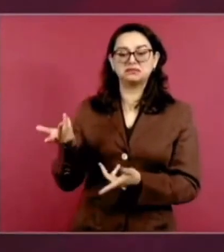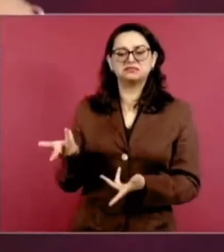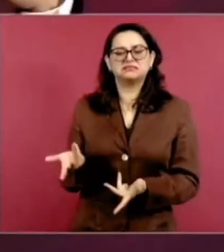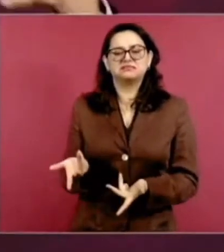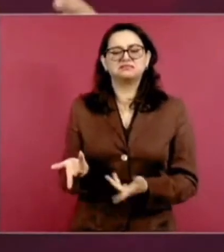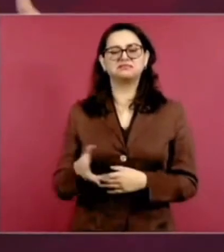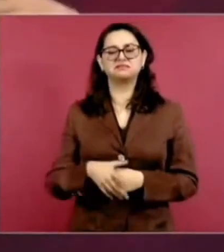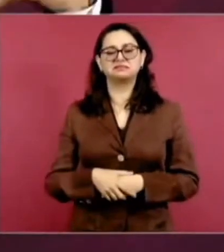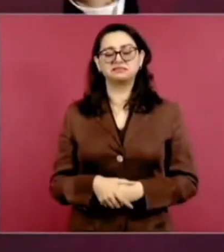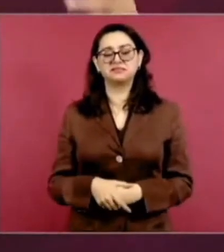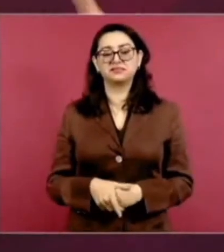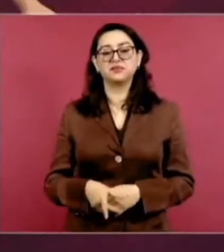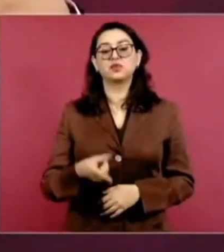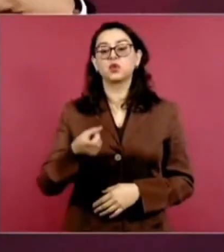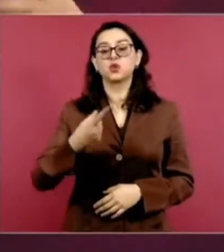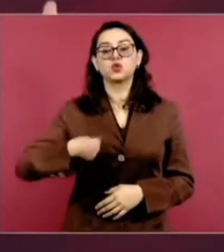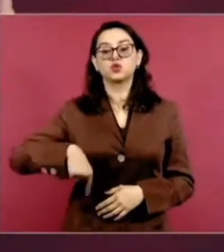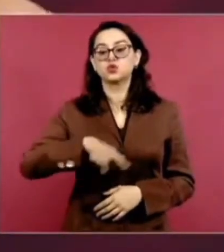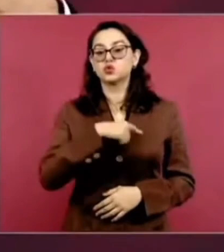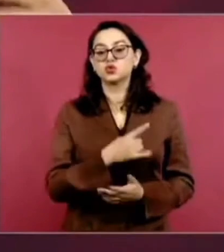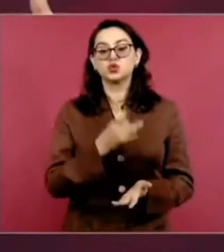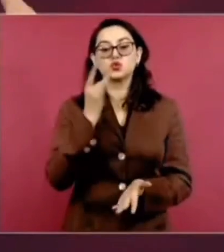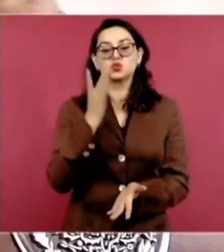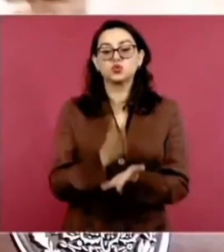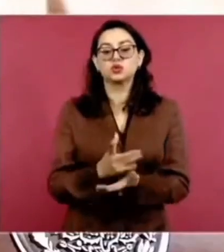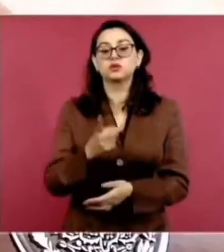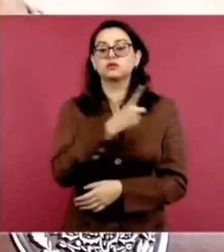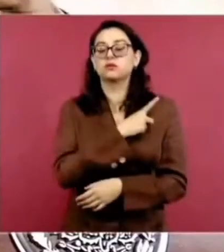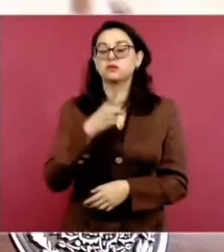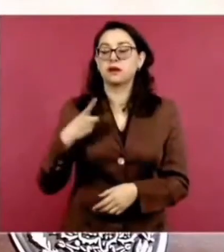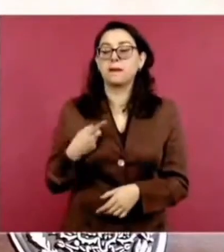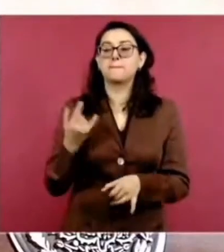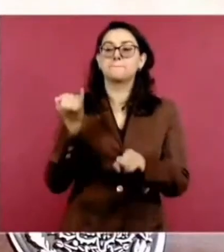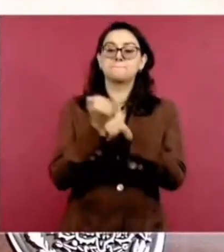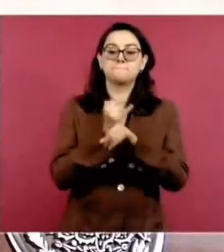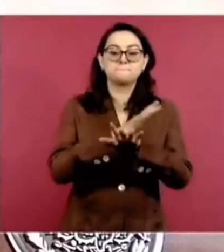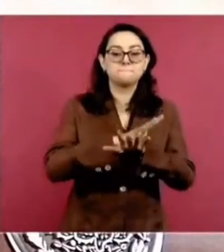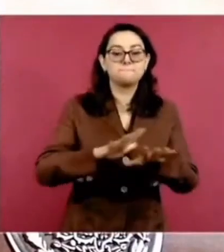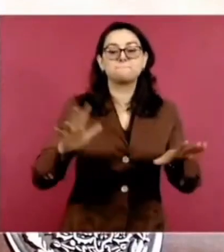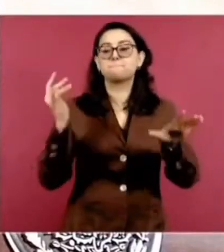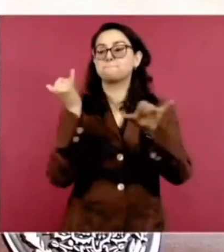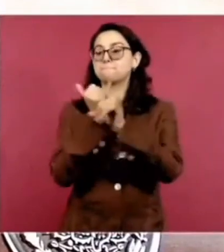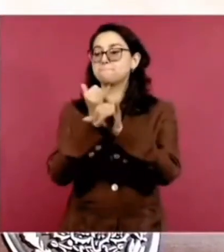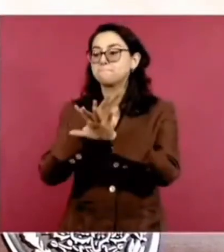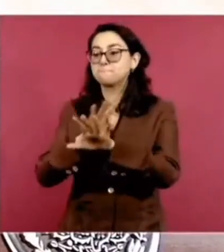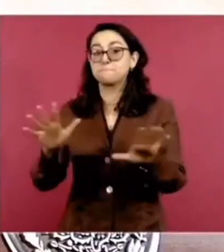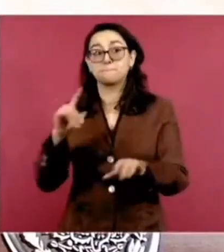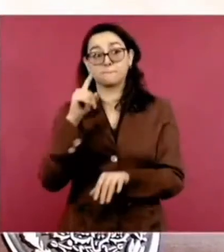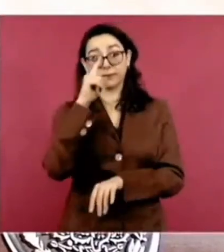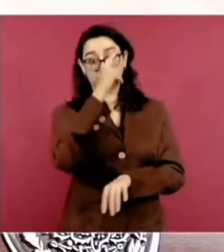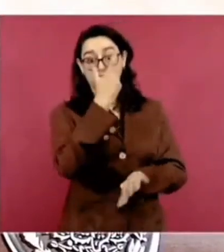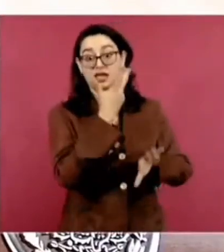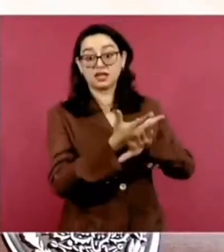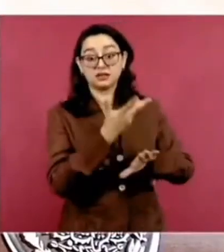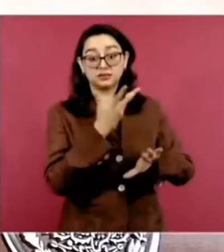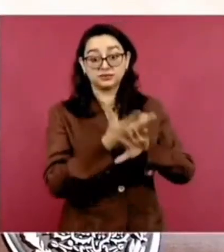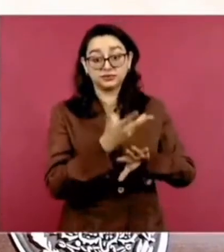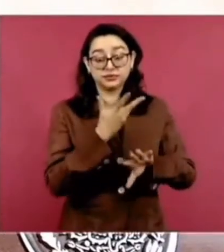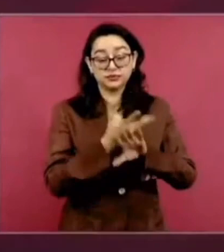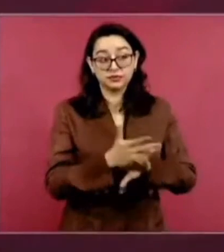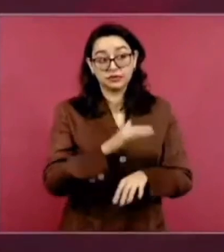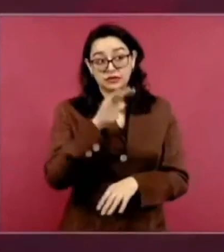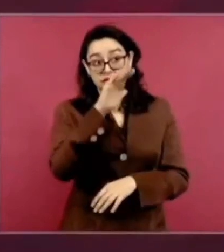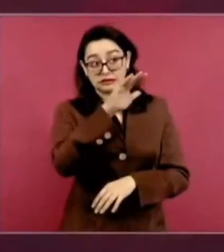pues estar orientando a los ciudadanos de Estados Unidos lo que no hacen los